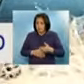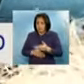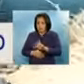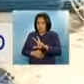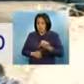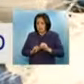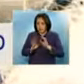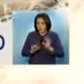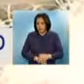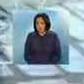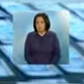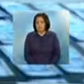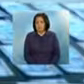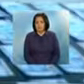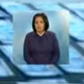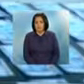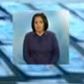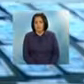nada más.